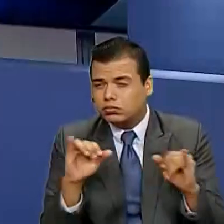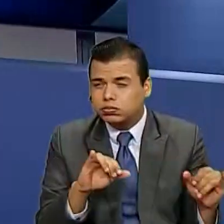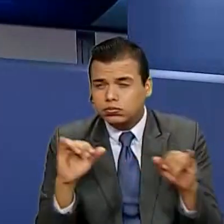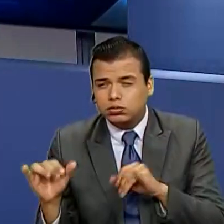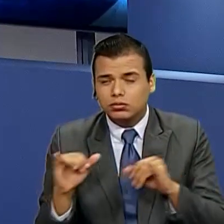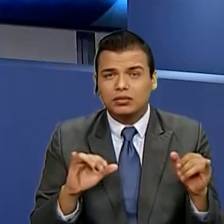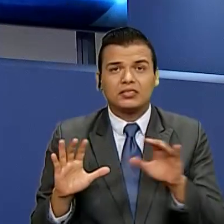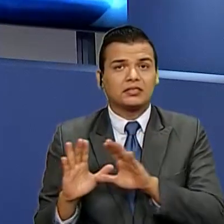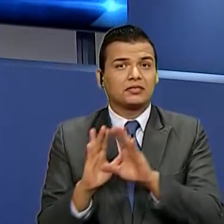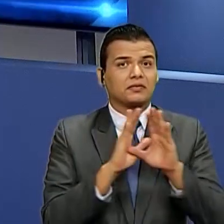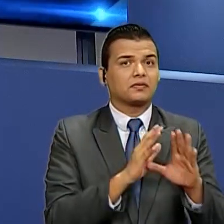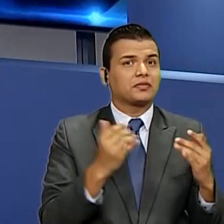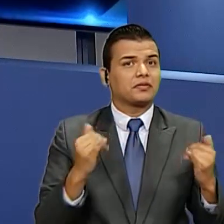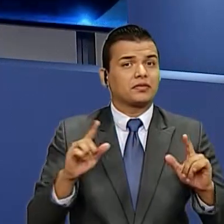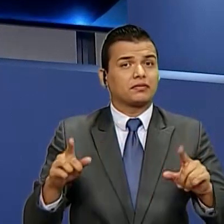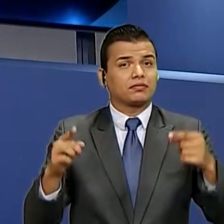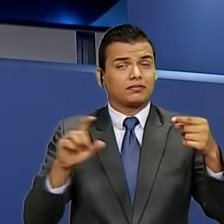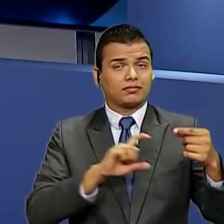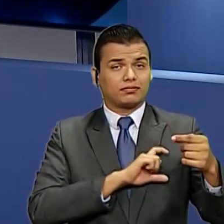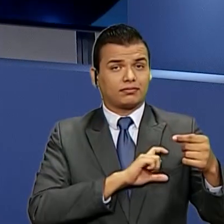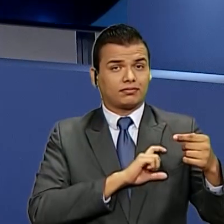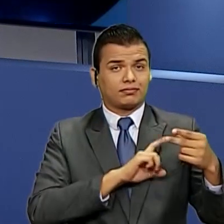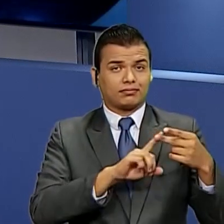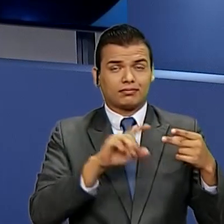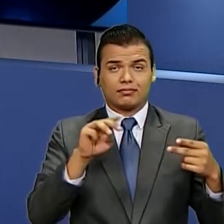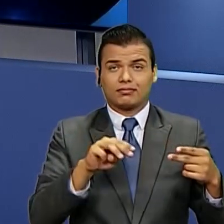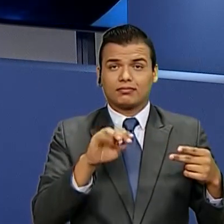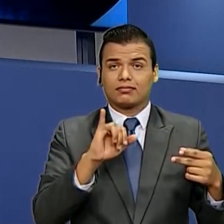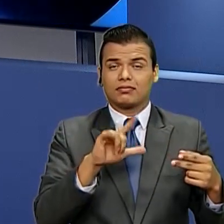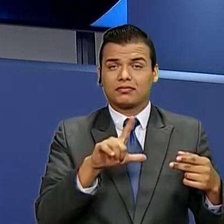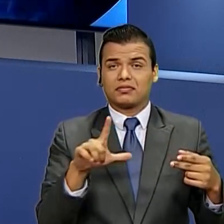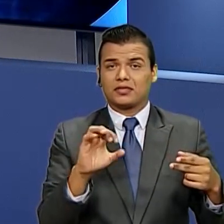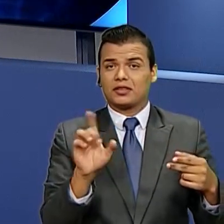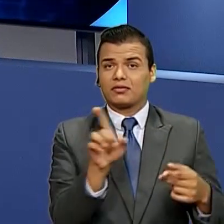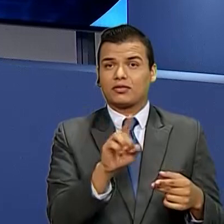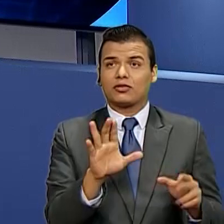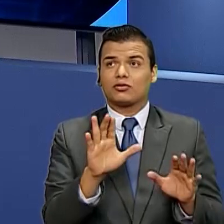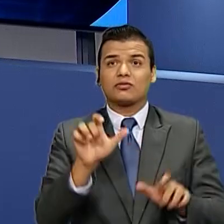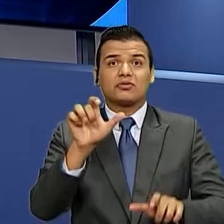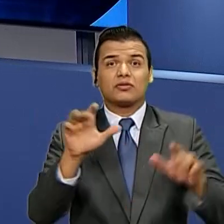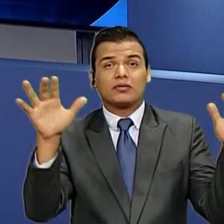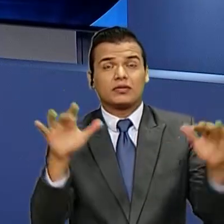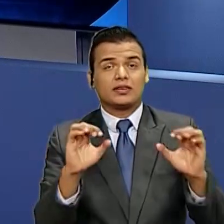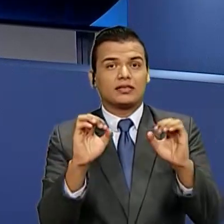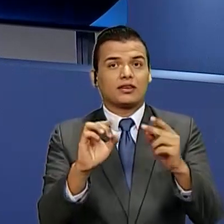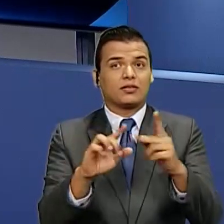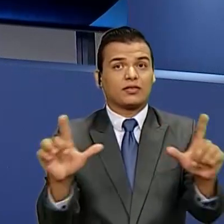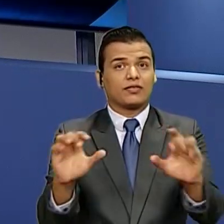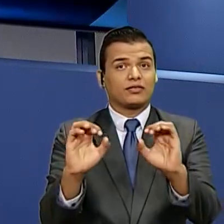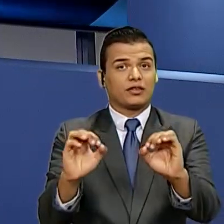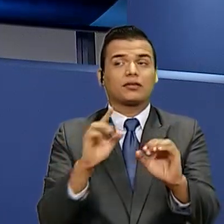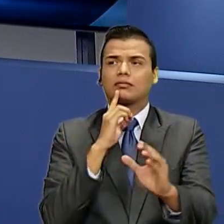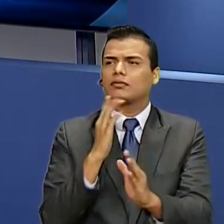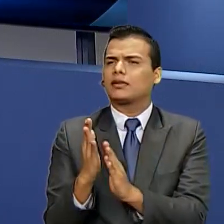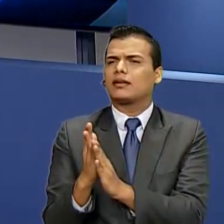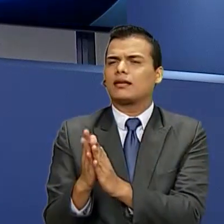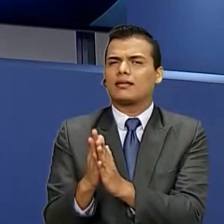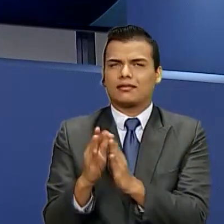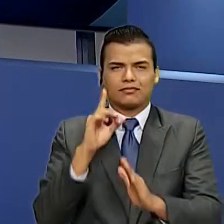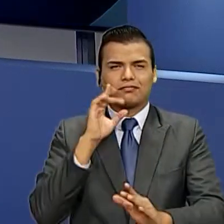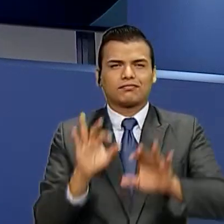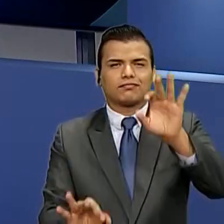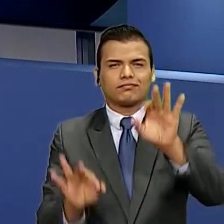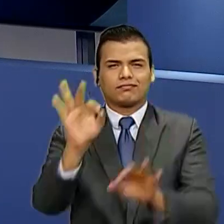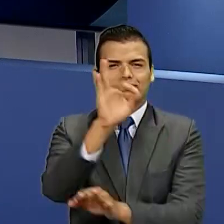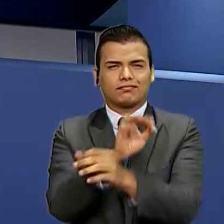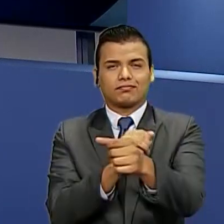Y cerramos con el partido Cali Millos, que quedó 1-1, sin público y sin televisión, pero sí con la información de Telepacífico